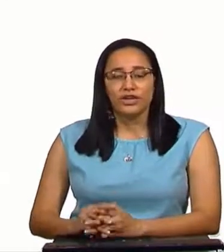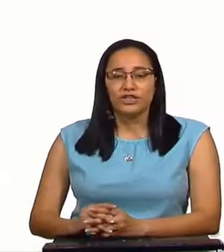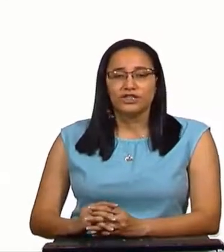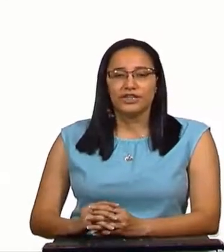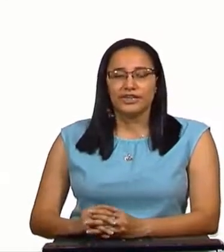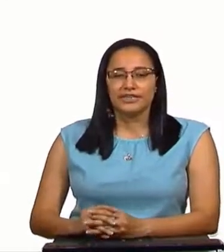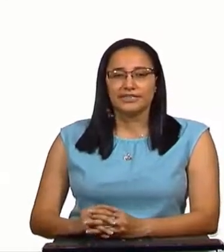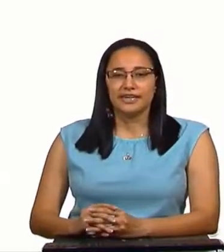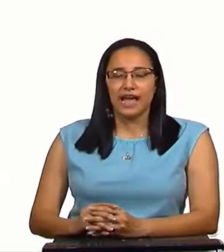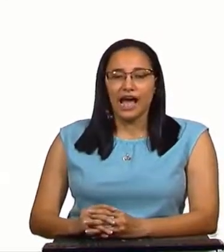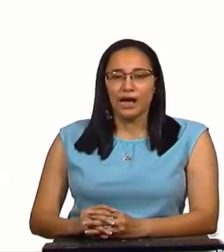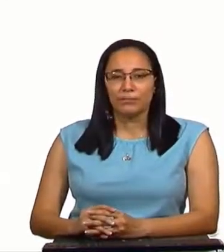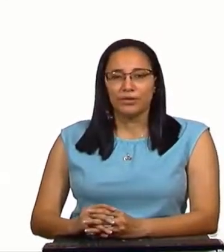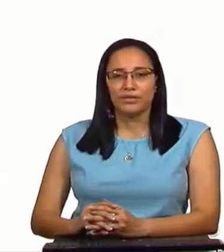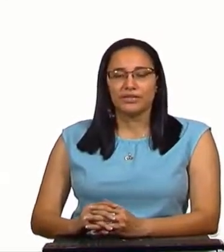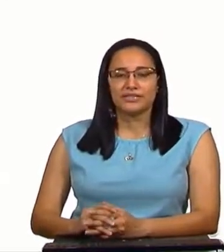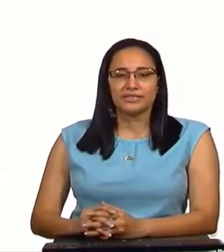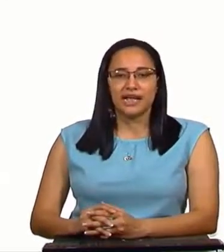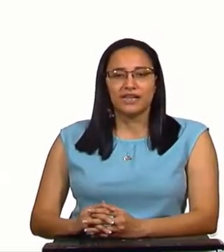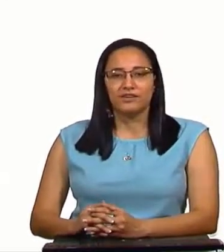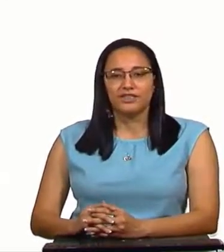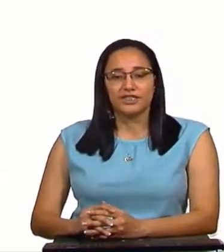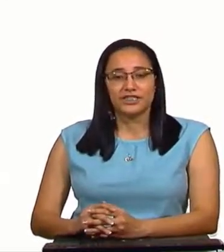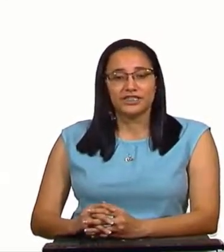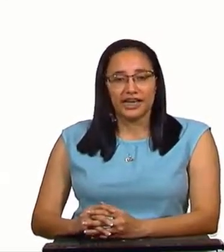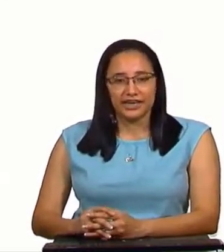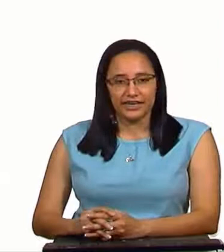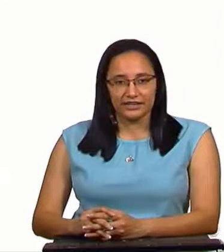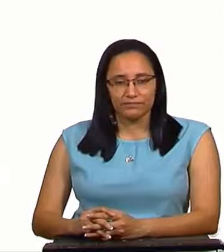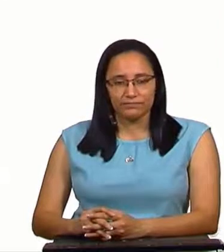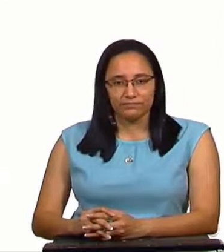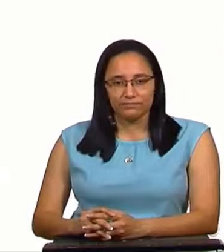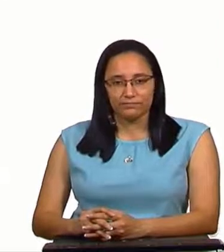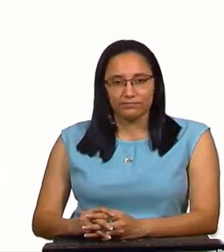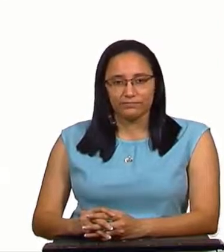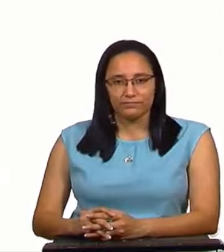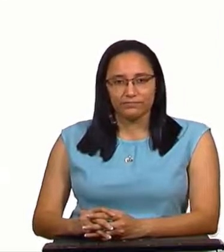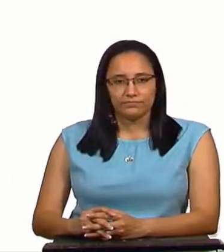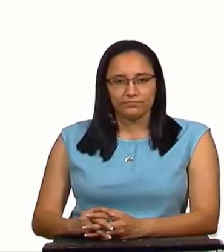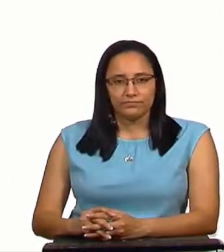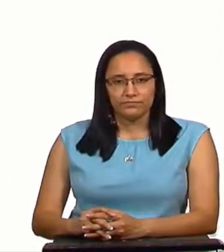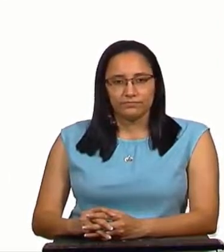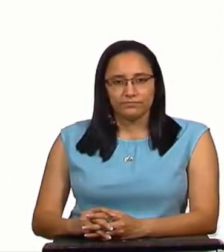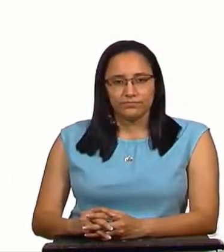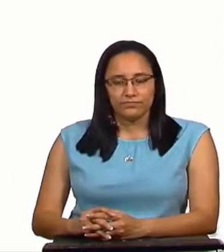oración. She isn't happy with the salary she's getting.